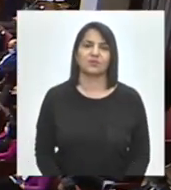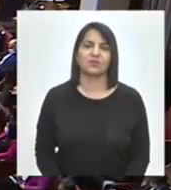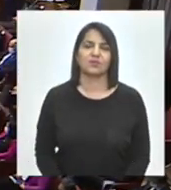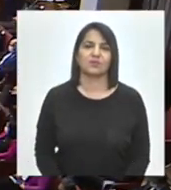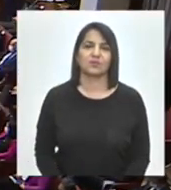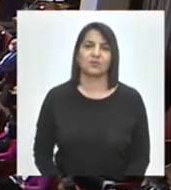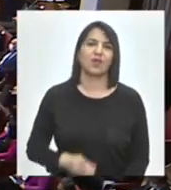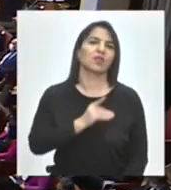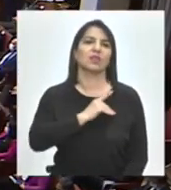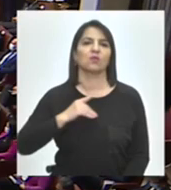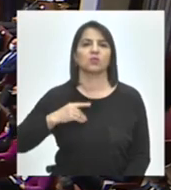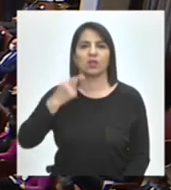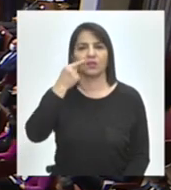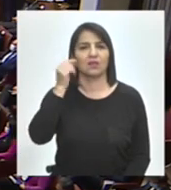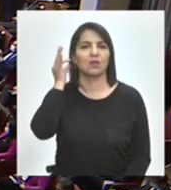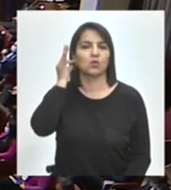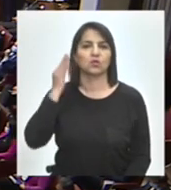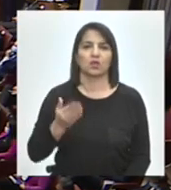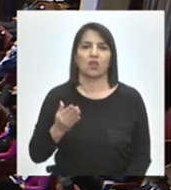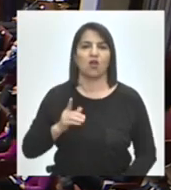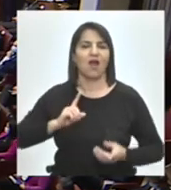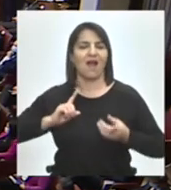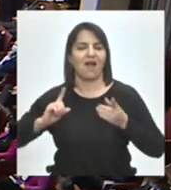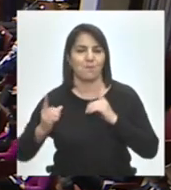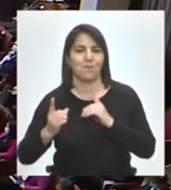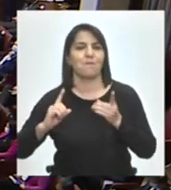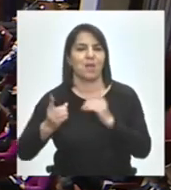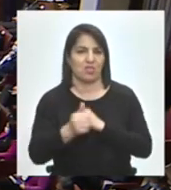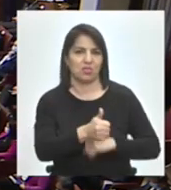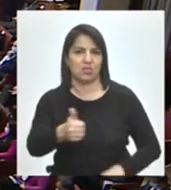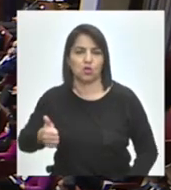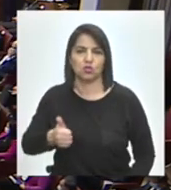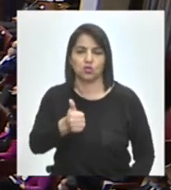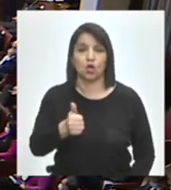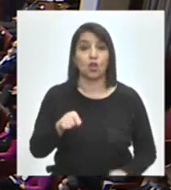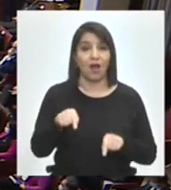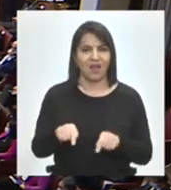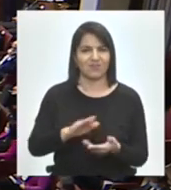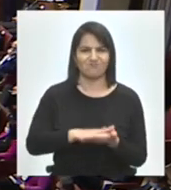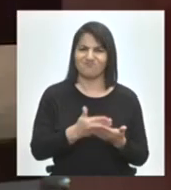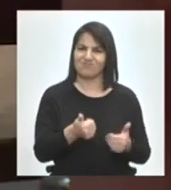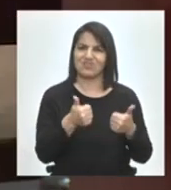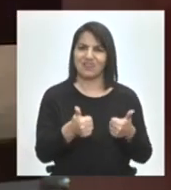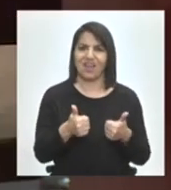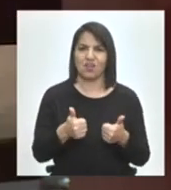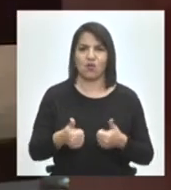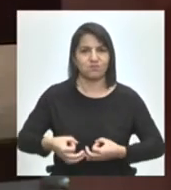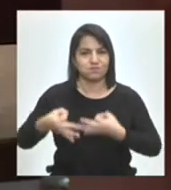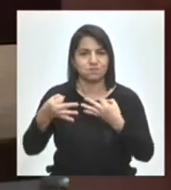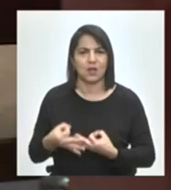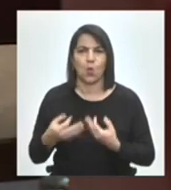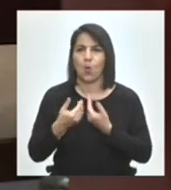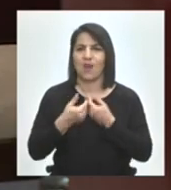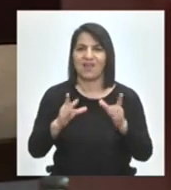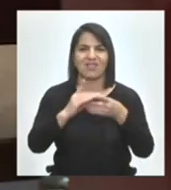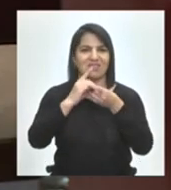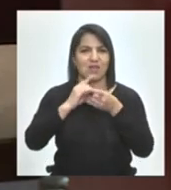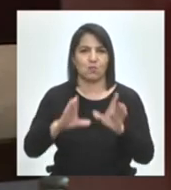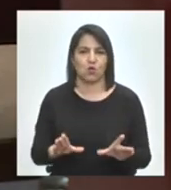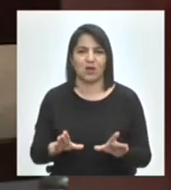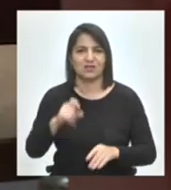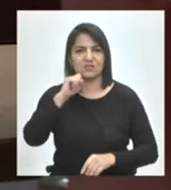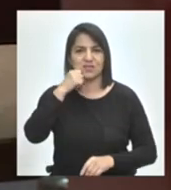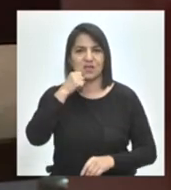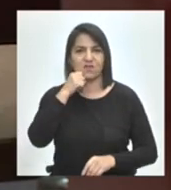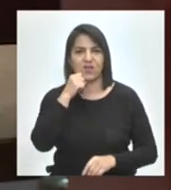Las diputadas y diputados vamos cambiando. Eso es sano y lógico en cualquier democracia y es parte de la